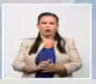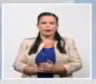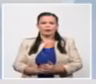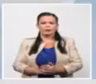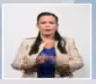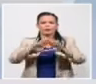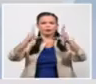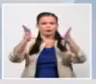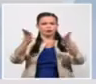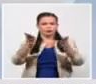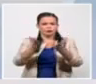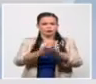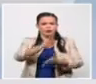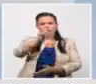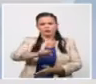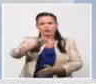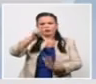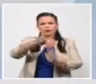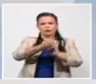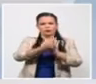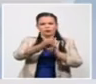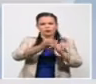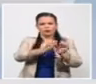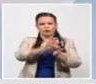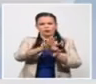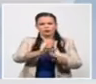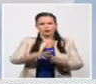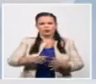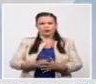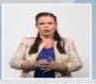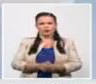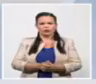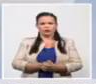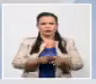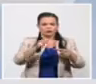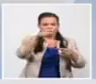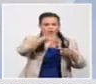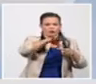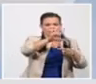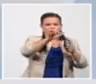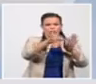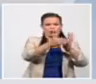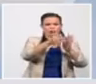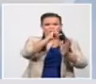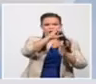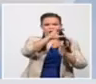pacientes diagnosticados. De estos 5.600,